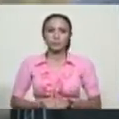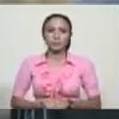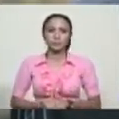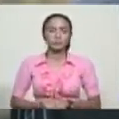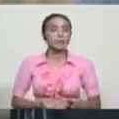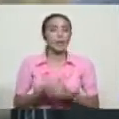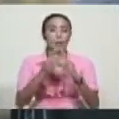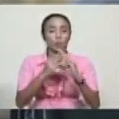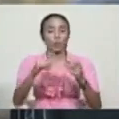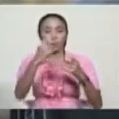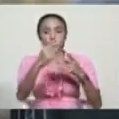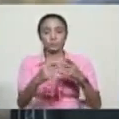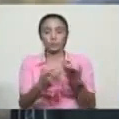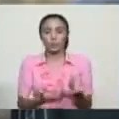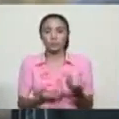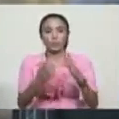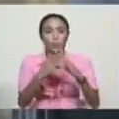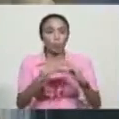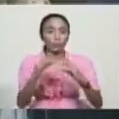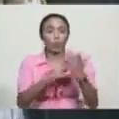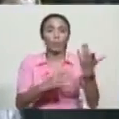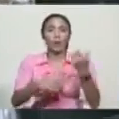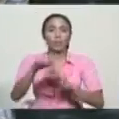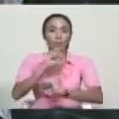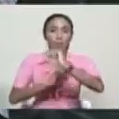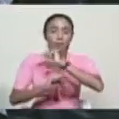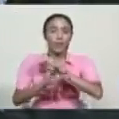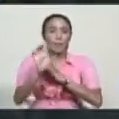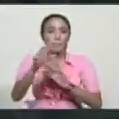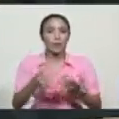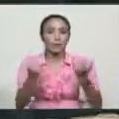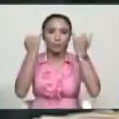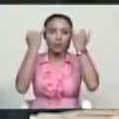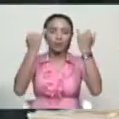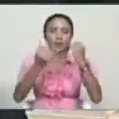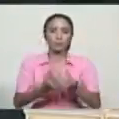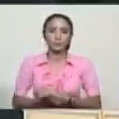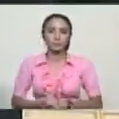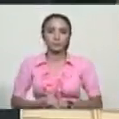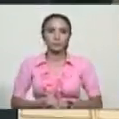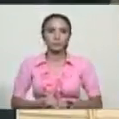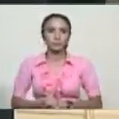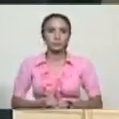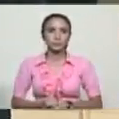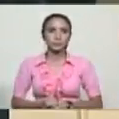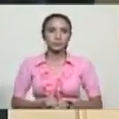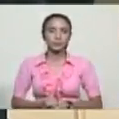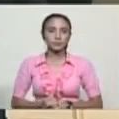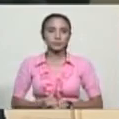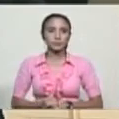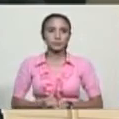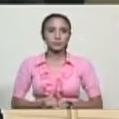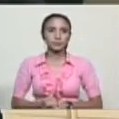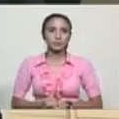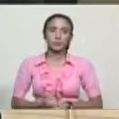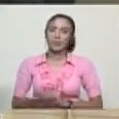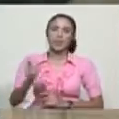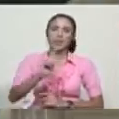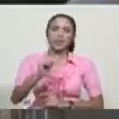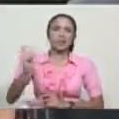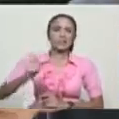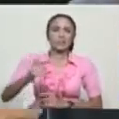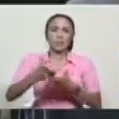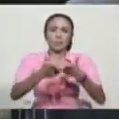armas que tierra, aire pueden echar abajo un avión y cuesta más barato. No necesitamos tanques,